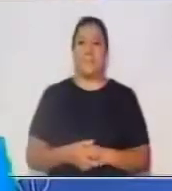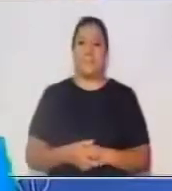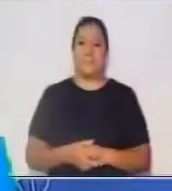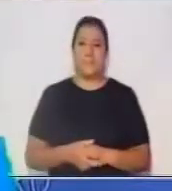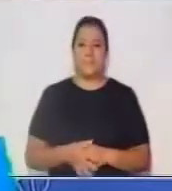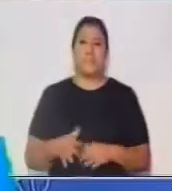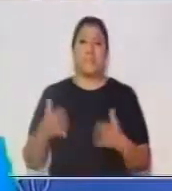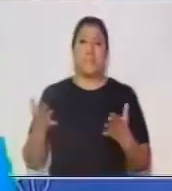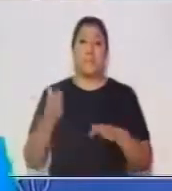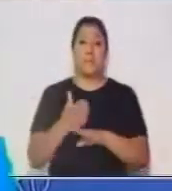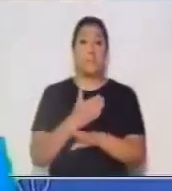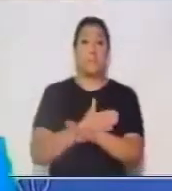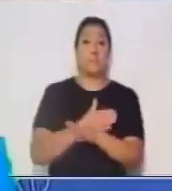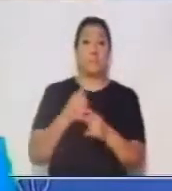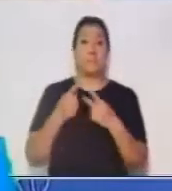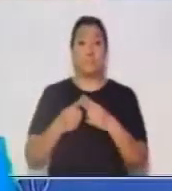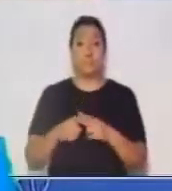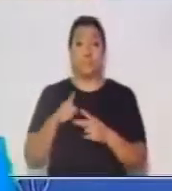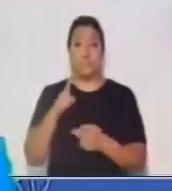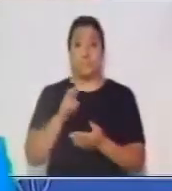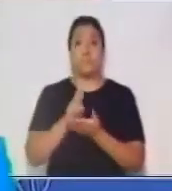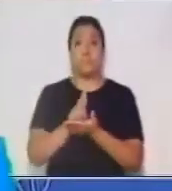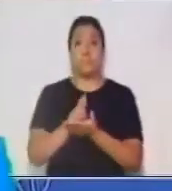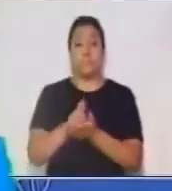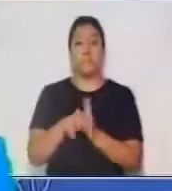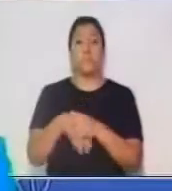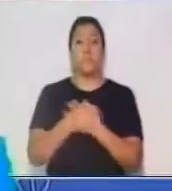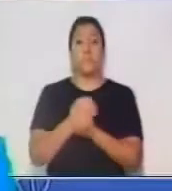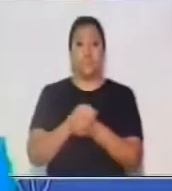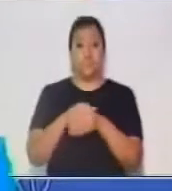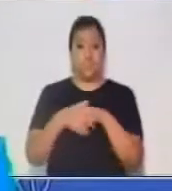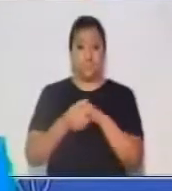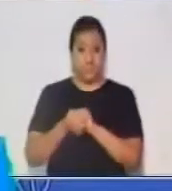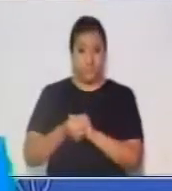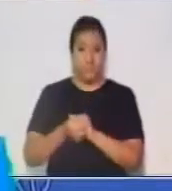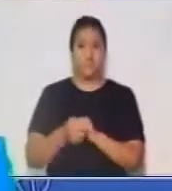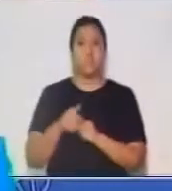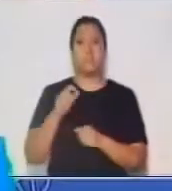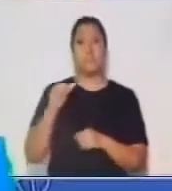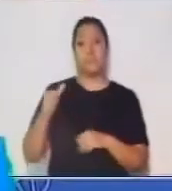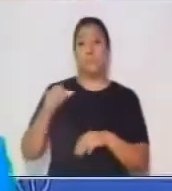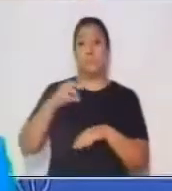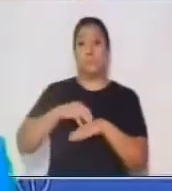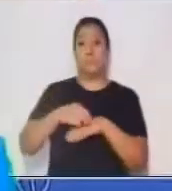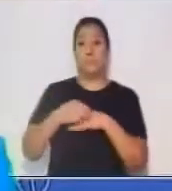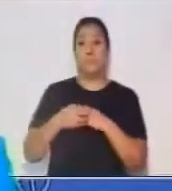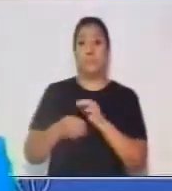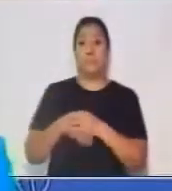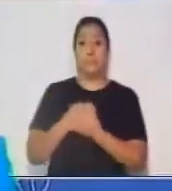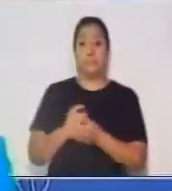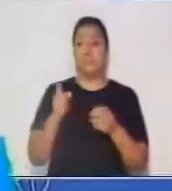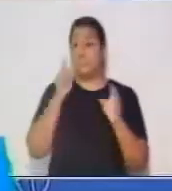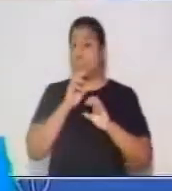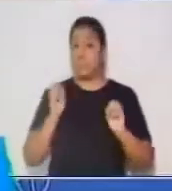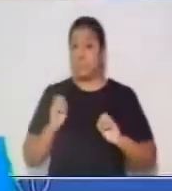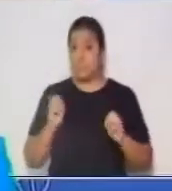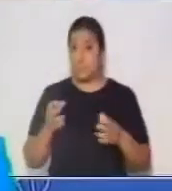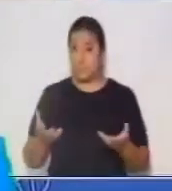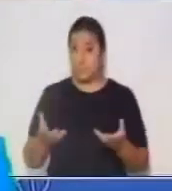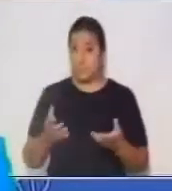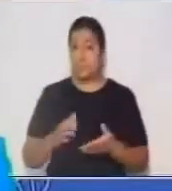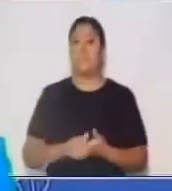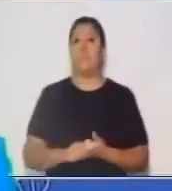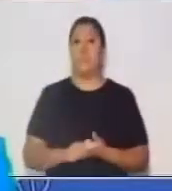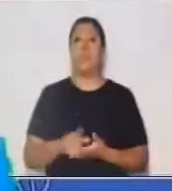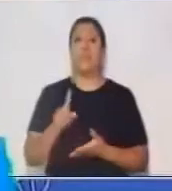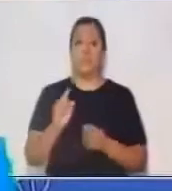ropa, plancho y ahora hasta los protejo de las manchas. Pásate a la vida Complete, con la solución todo en uno para